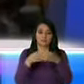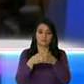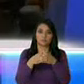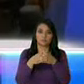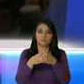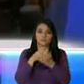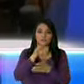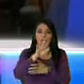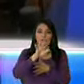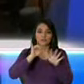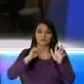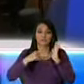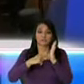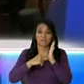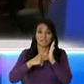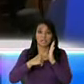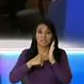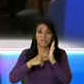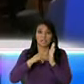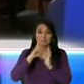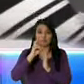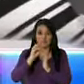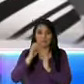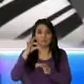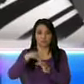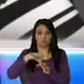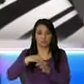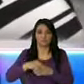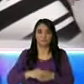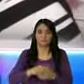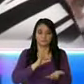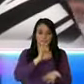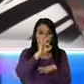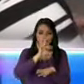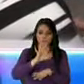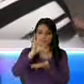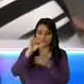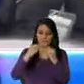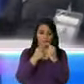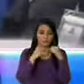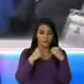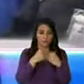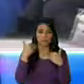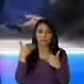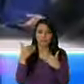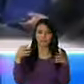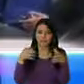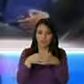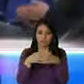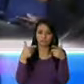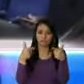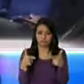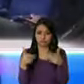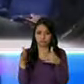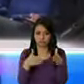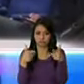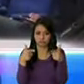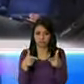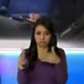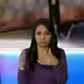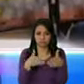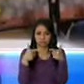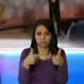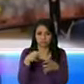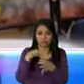con 46.020 votos. Los delegados de cada uno de los partidos y movimientos políticos están al tanto de que se realice el proceso